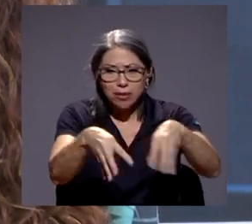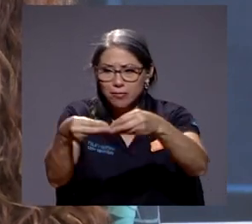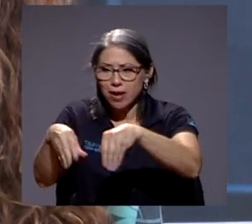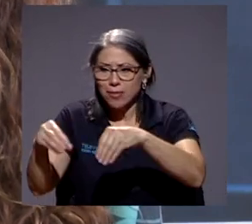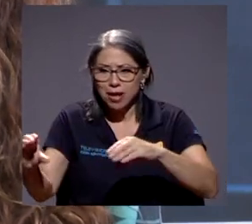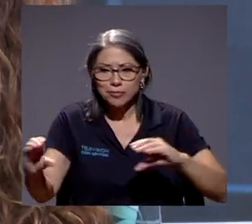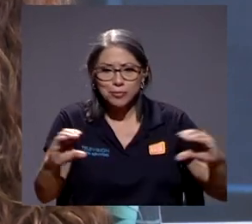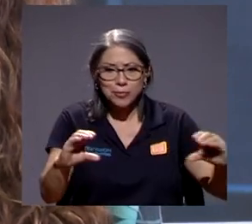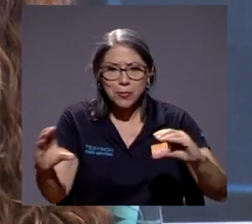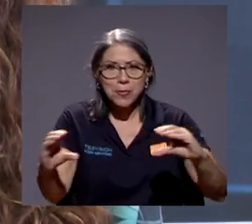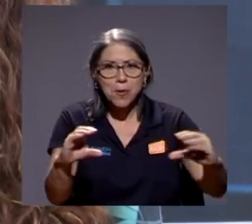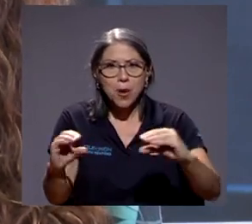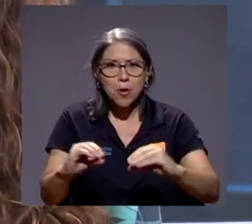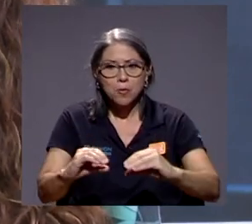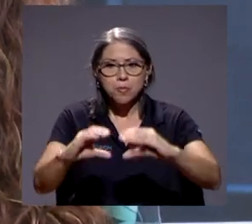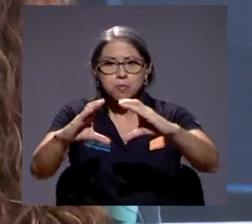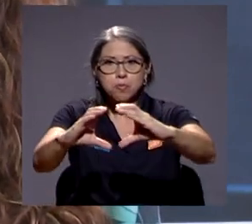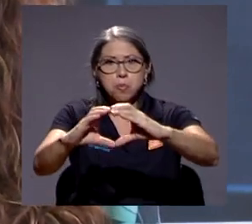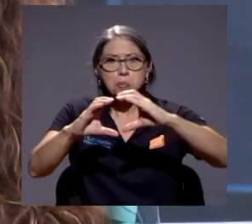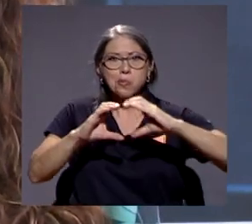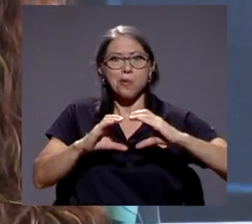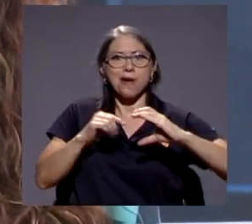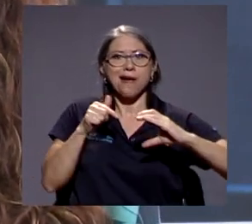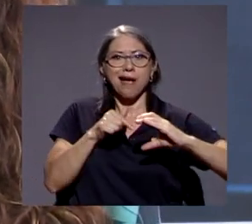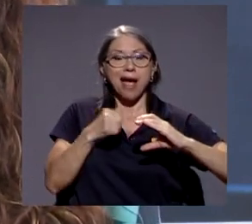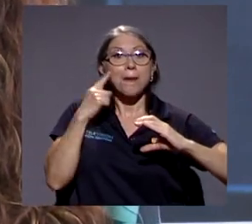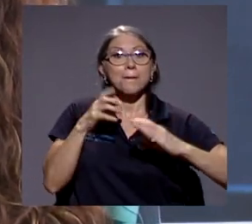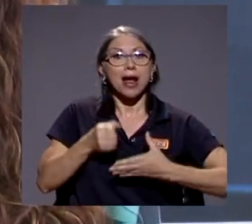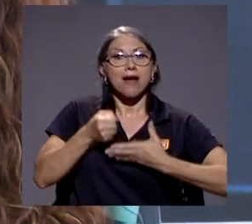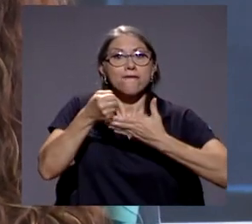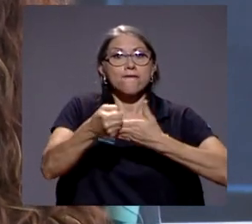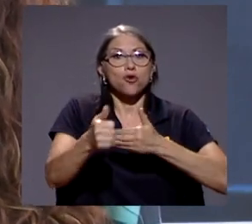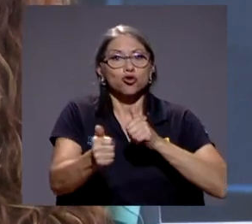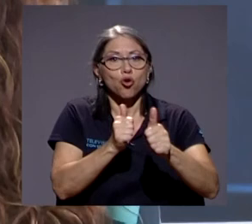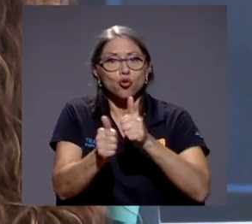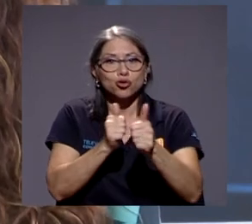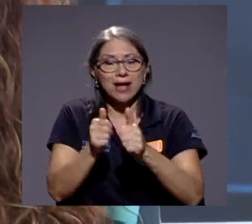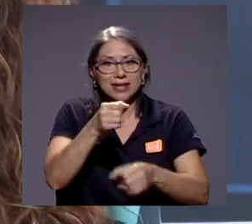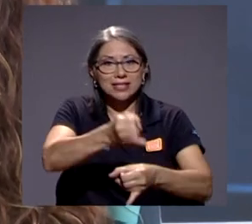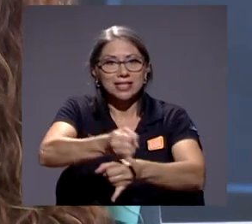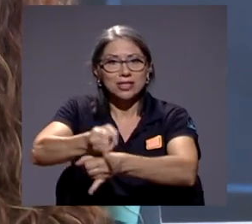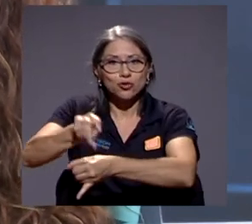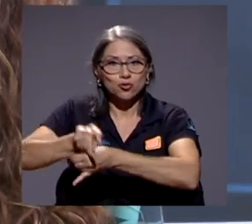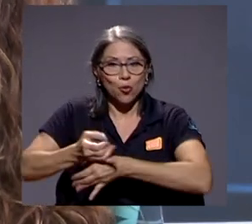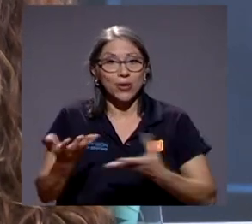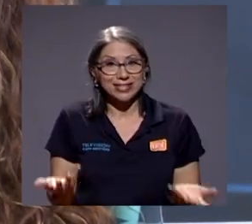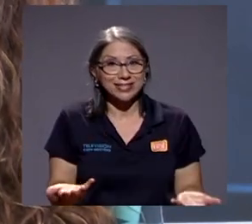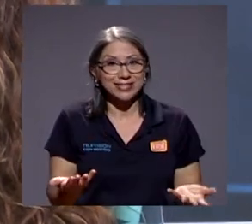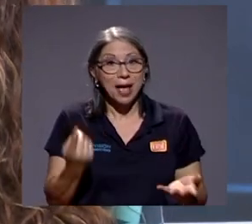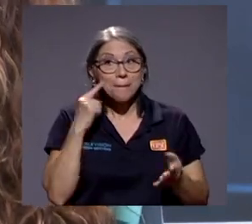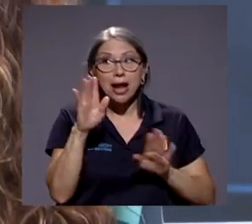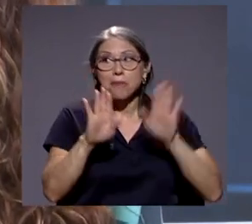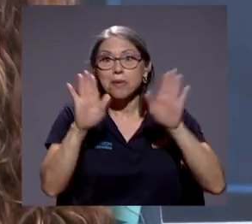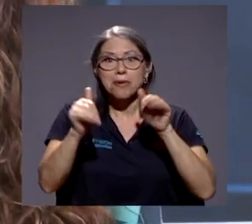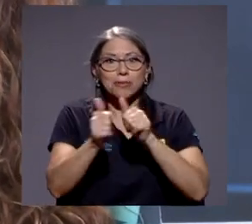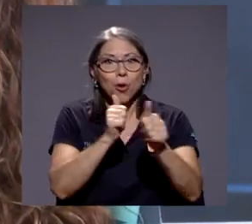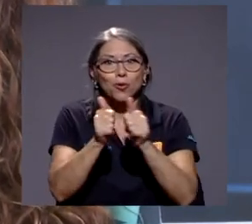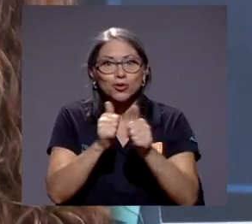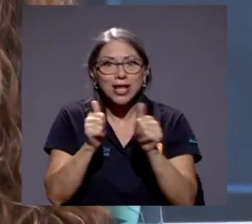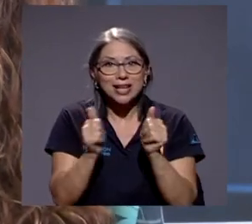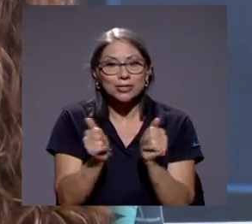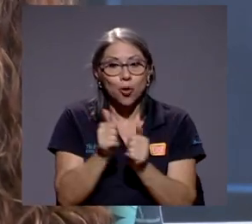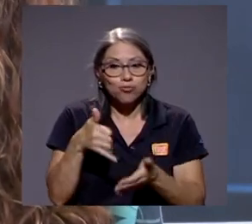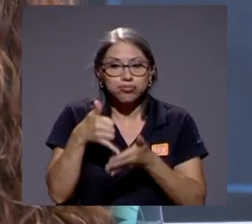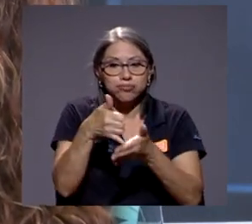frescos que lleguen a fortalecer los fondos concursables de las instituciones que tienen fondos concursables entonces en eso estamos en